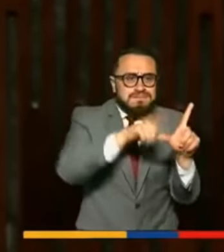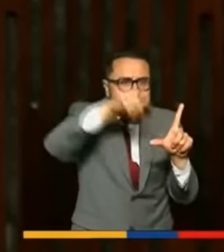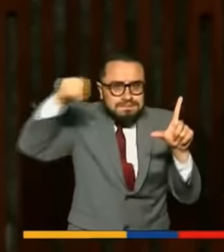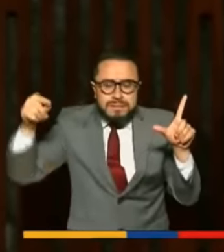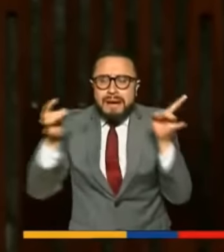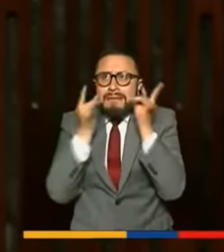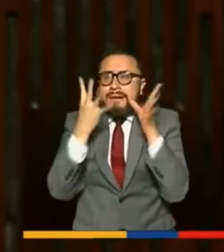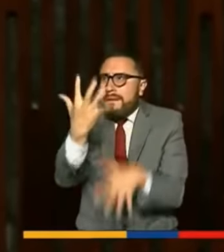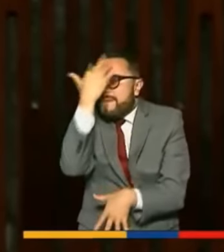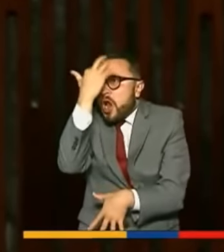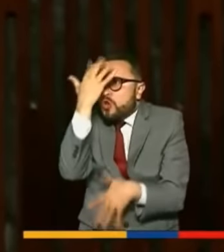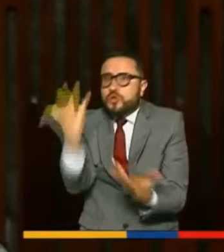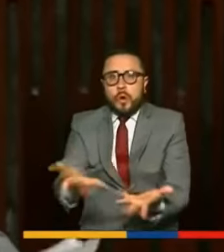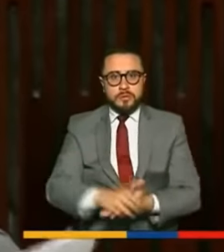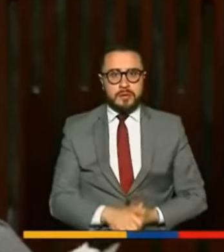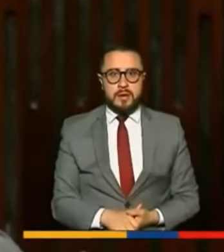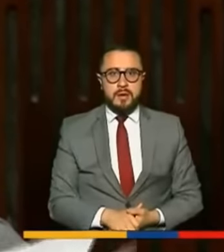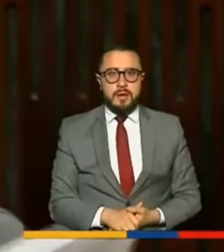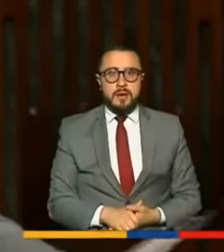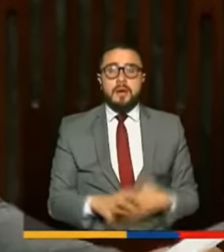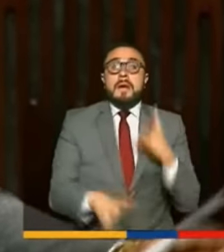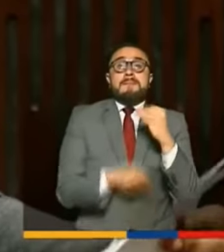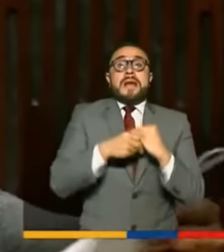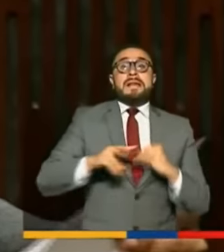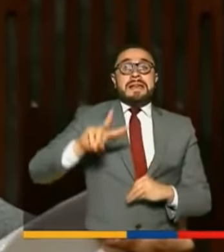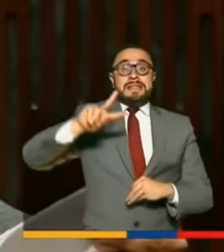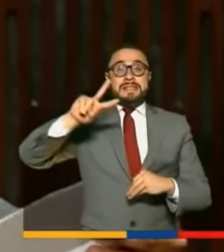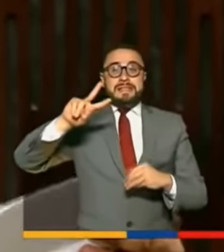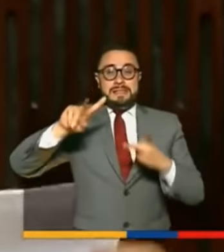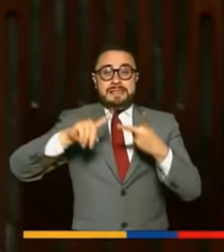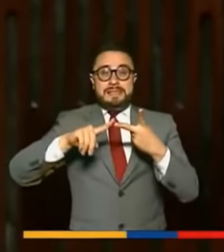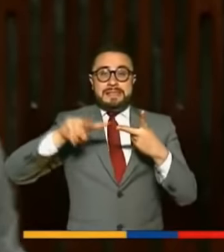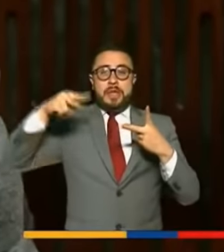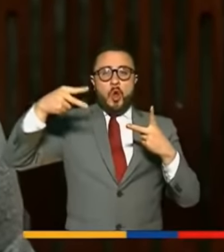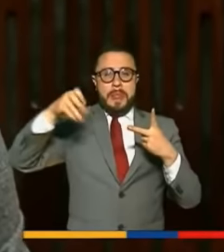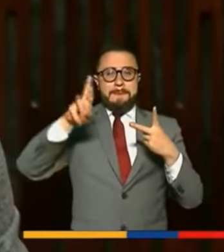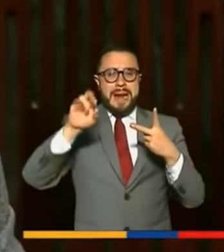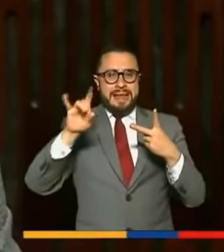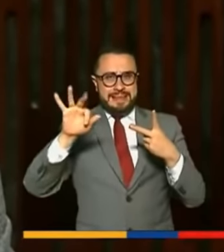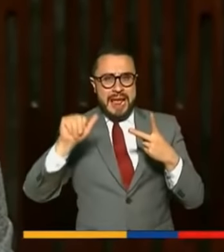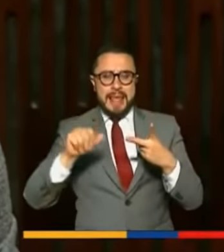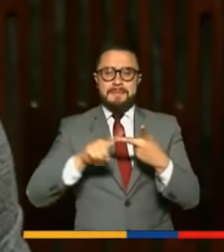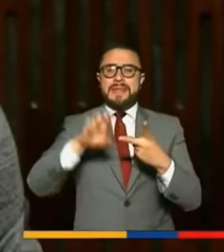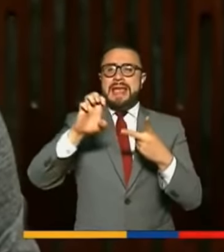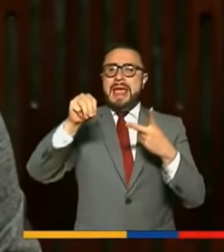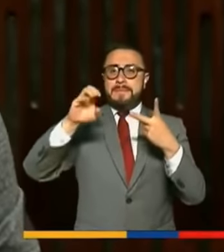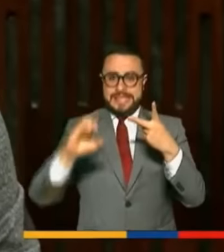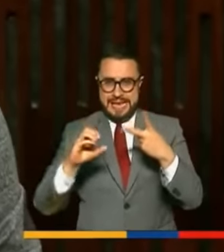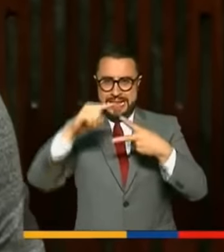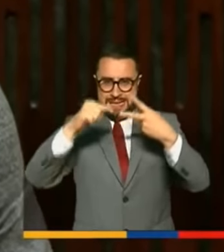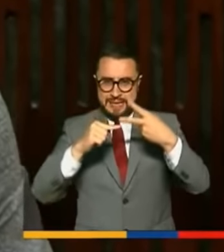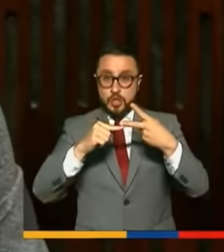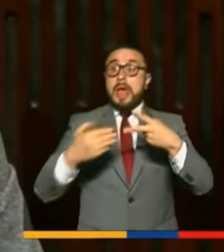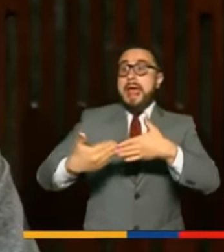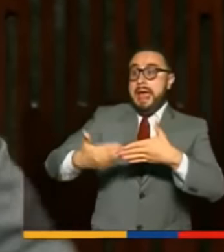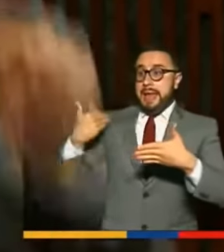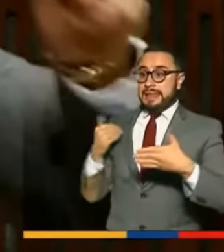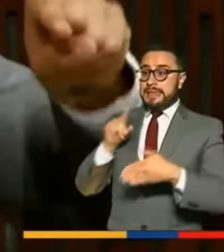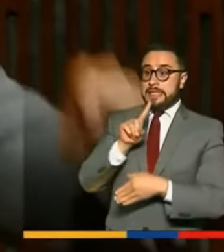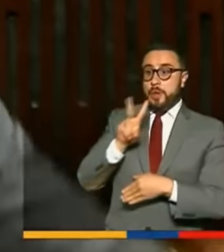Y si hablamos de la segunda Marquetalia y el Estado Mayor Central, este tenía una presencia de